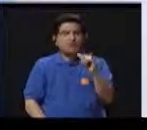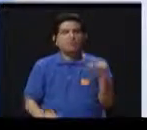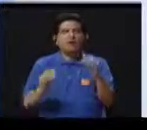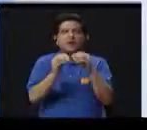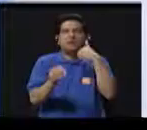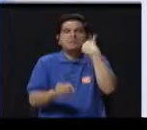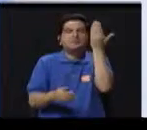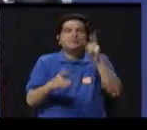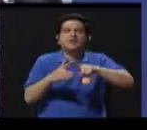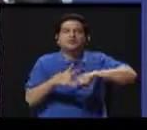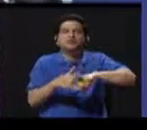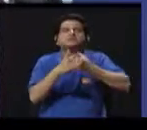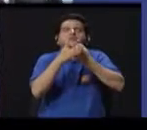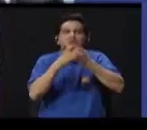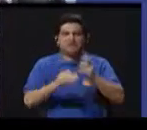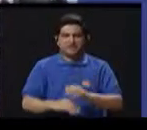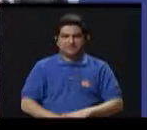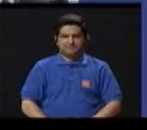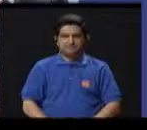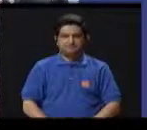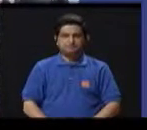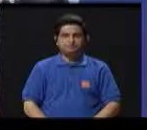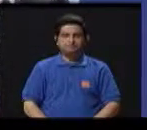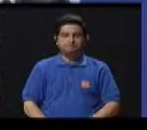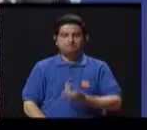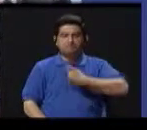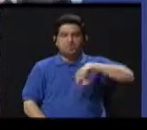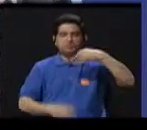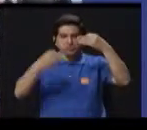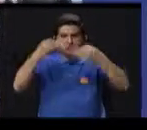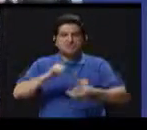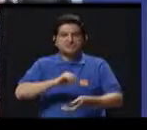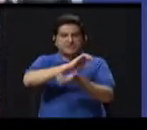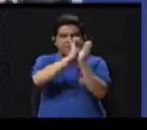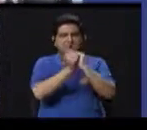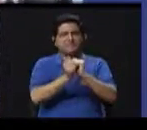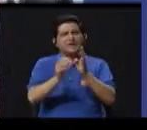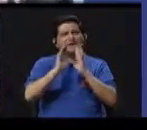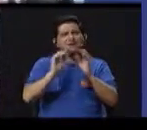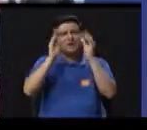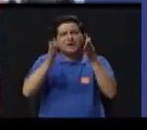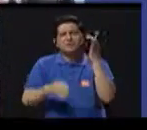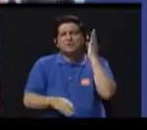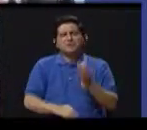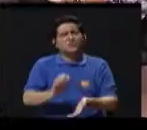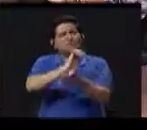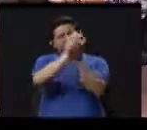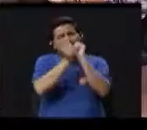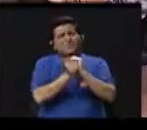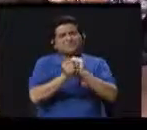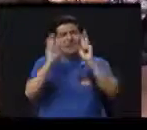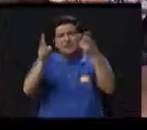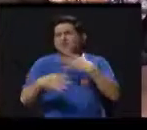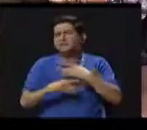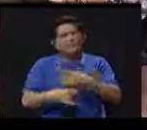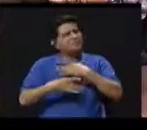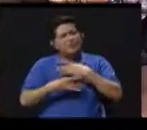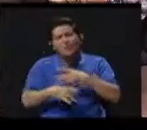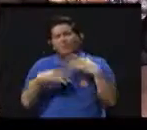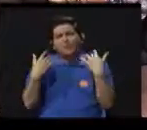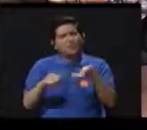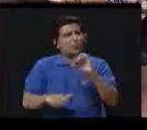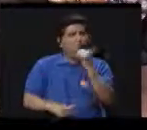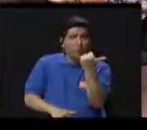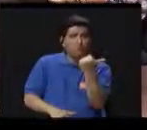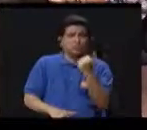también era como más fácil iniciar y así, y entonces decidimos cambiar y hablamos con la profe, por favor cambiemos porque este tema nos apasiona